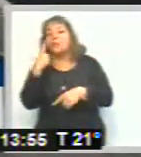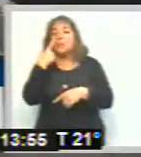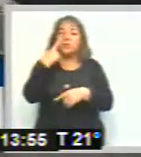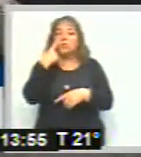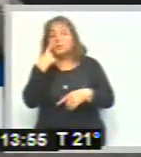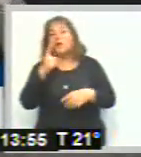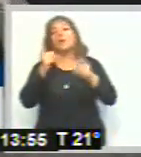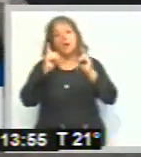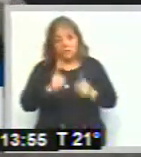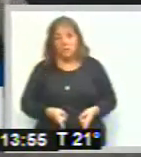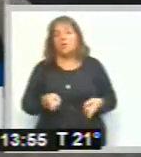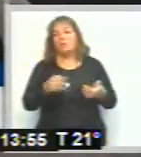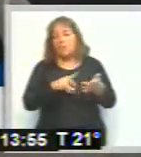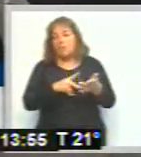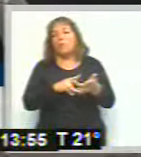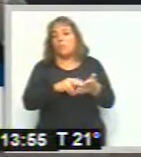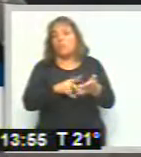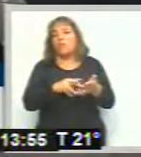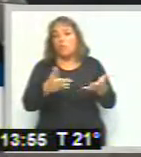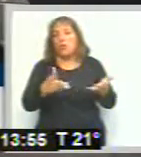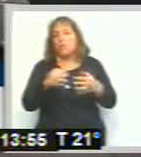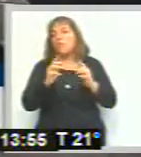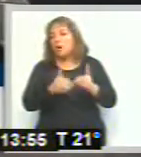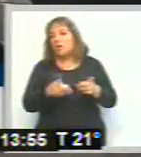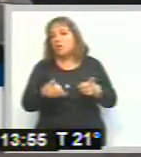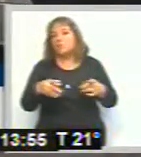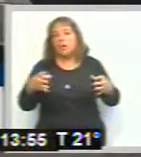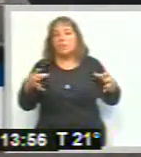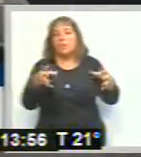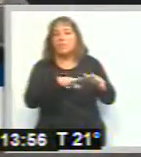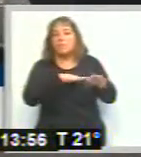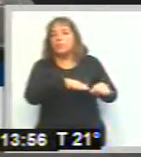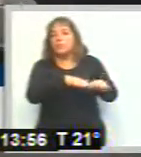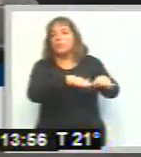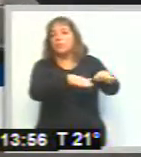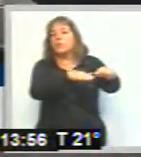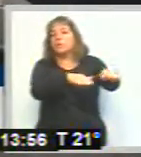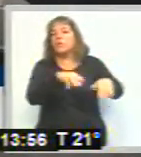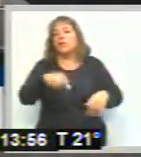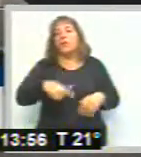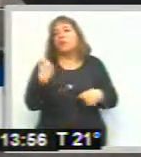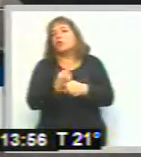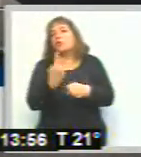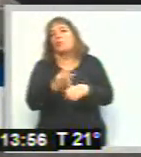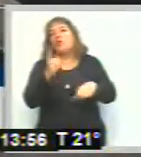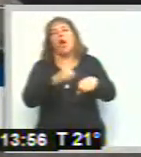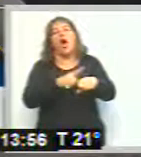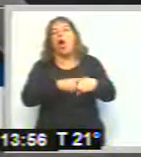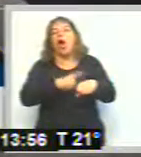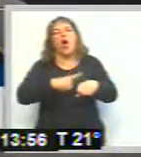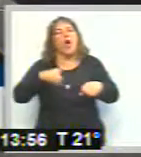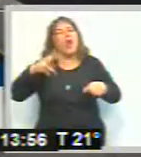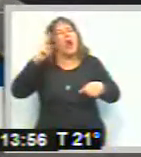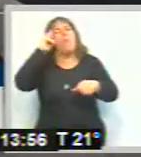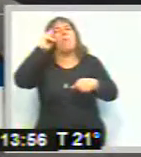causa un alto índice de congestión, y hoy por hoy no podemos hablar de horas pico y horas valle, hoy todos los días son horas